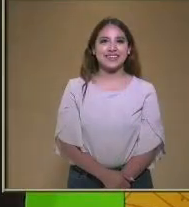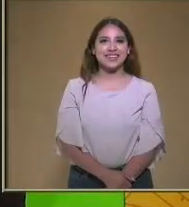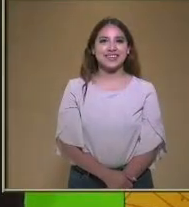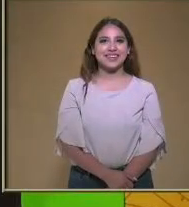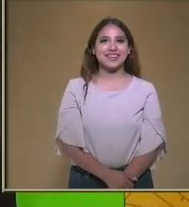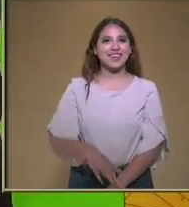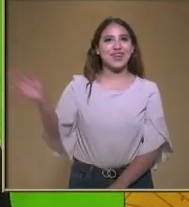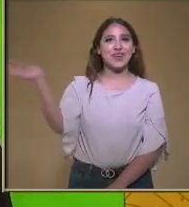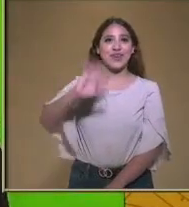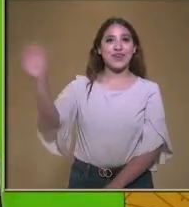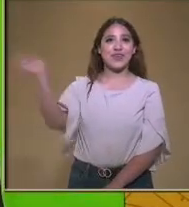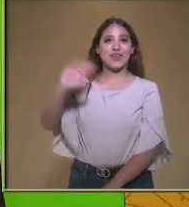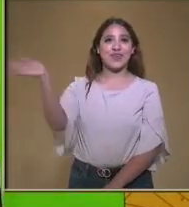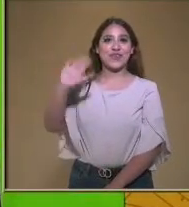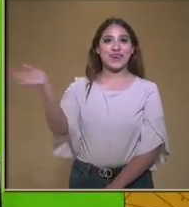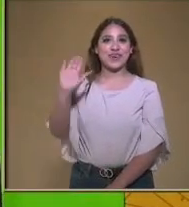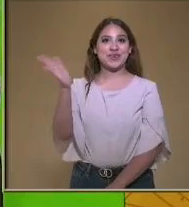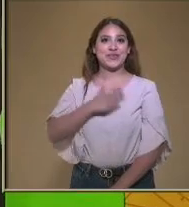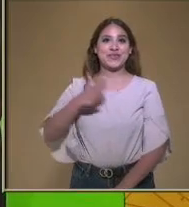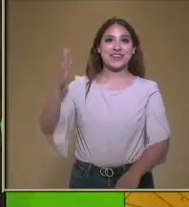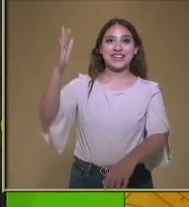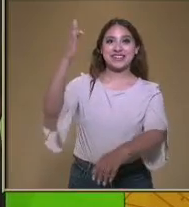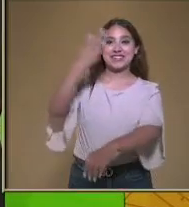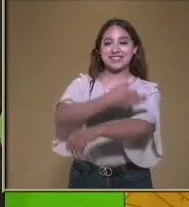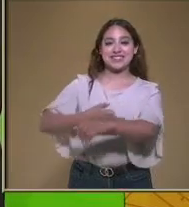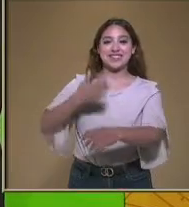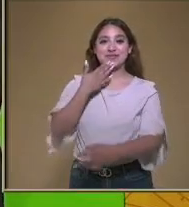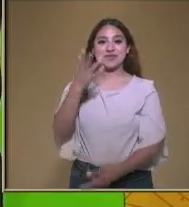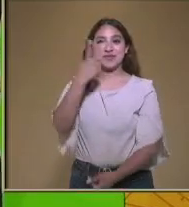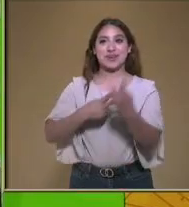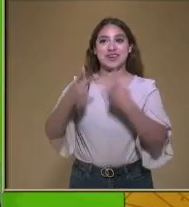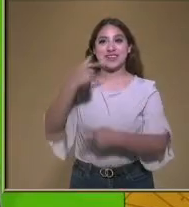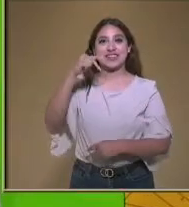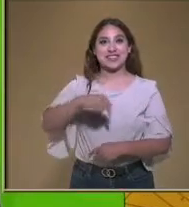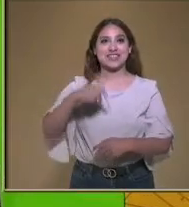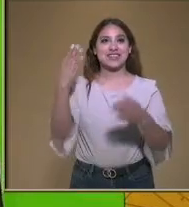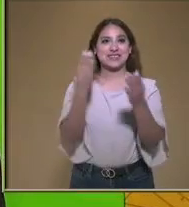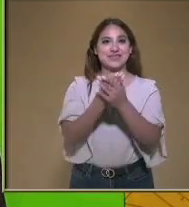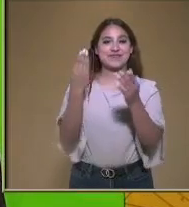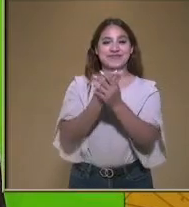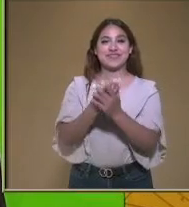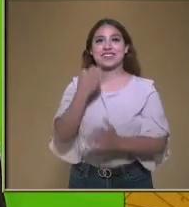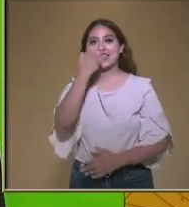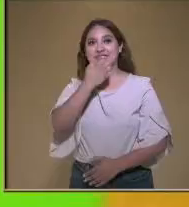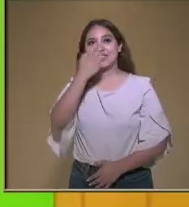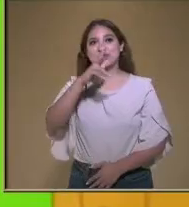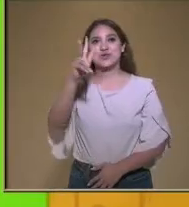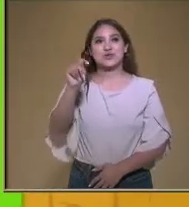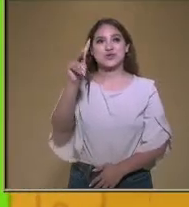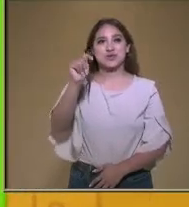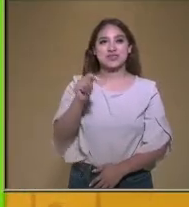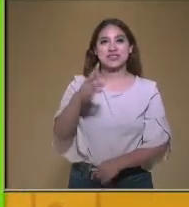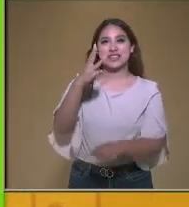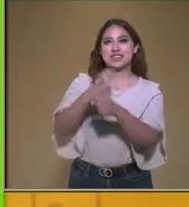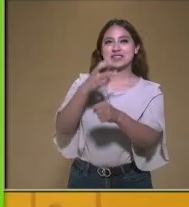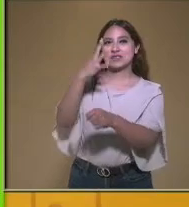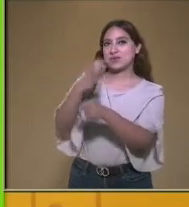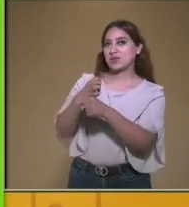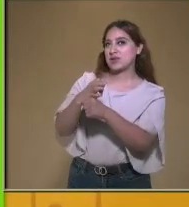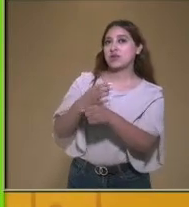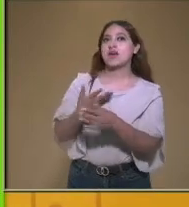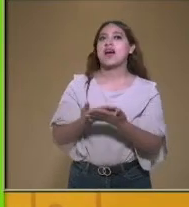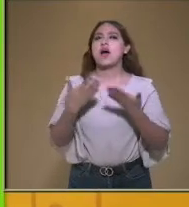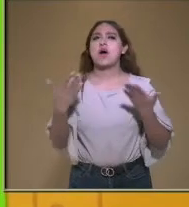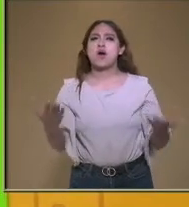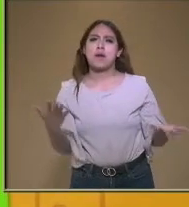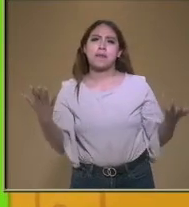Hola, buenas tardes. Sean bienvenidos a su programa Escuela TV para el reforzamiento de tercer y cuarto de primaria. En esta ocasión,